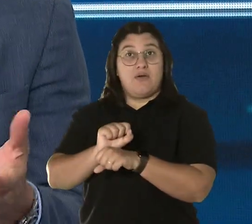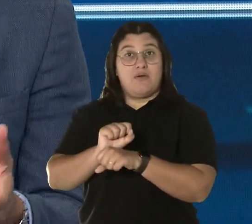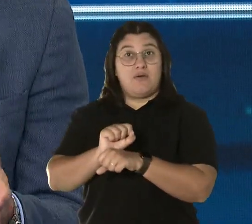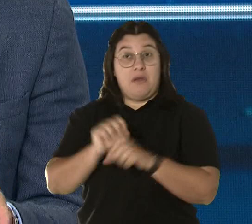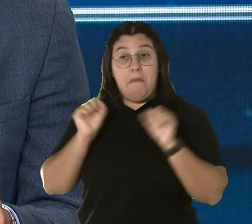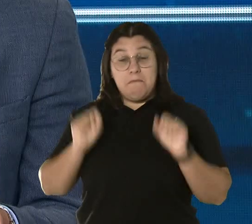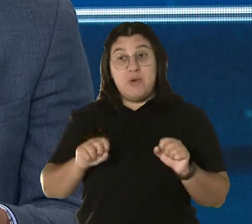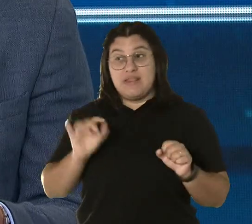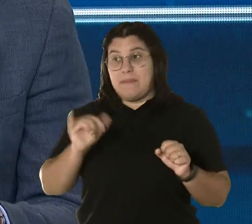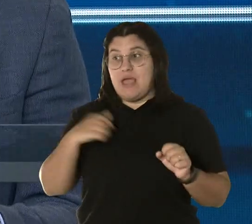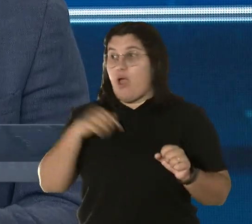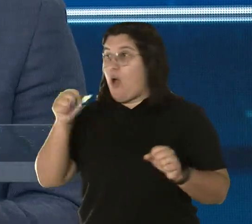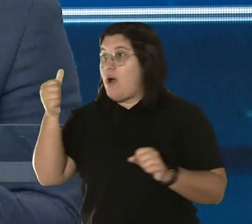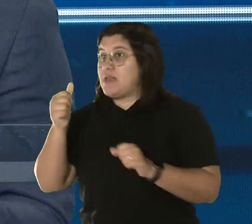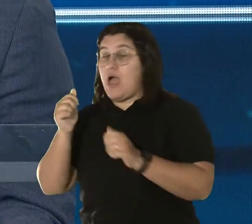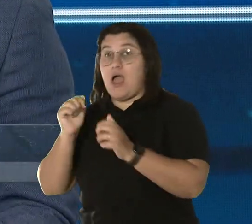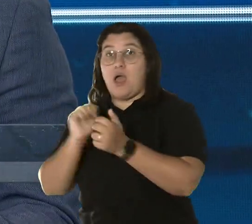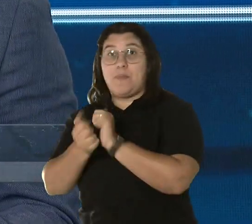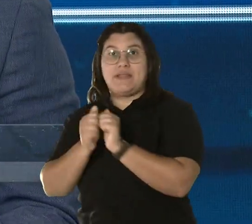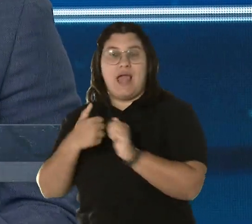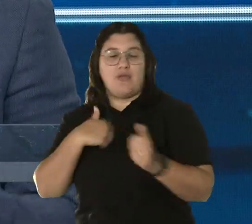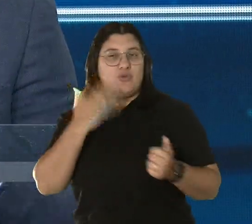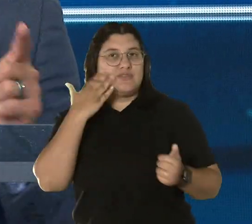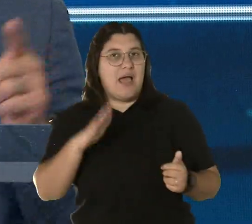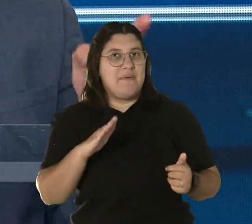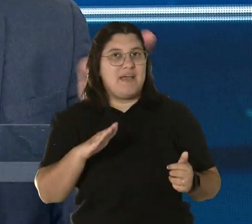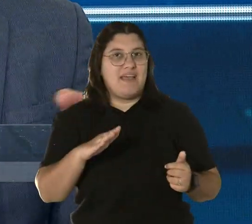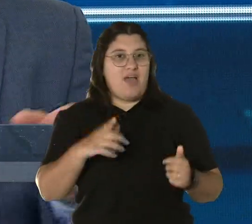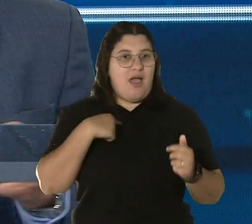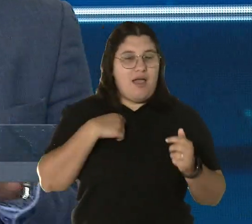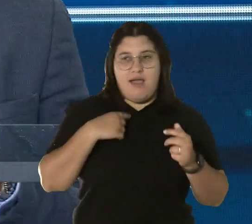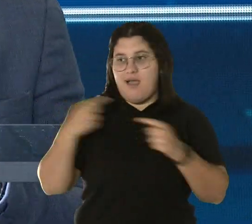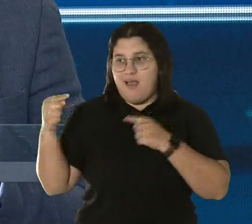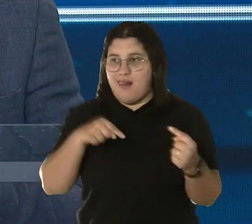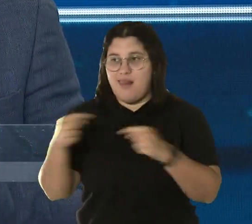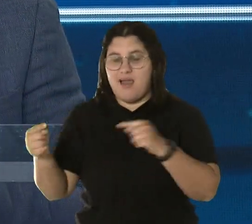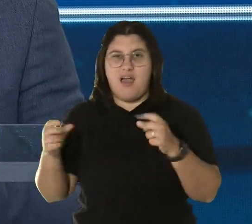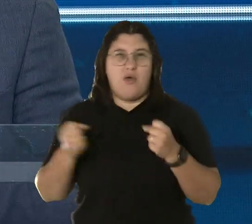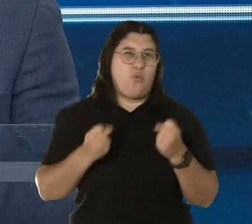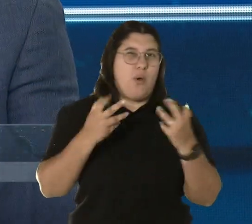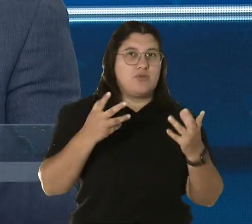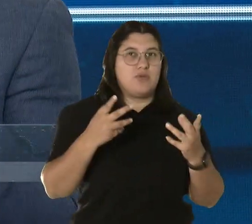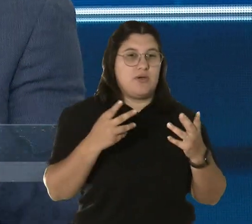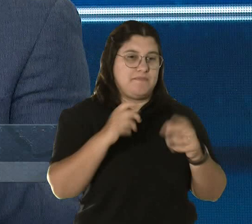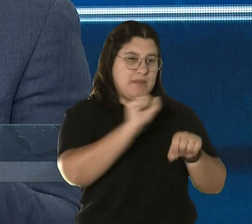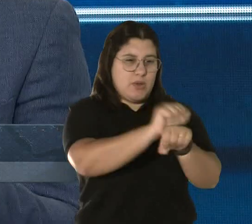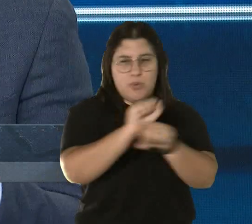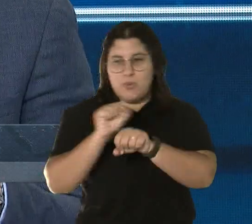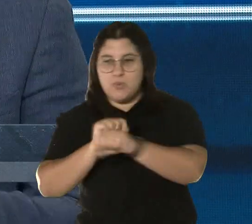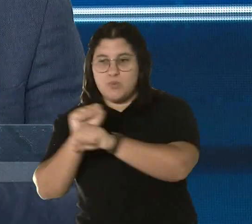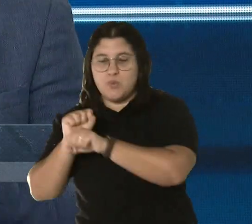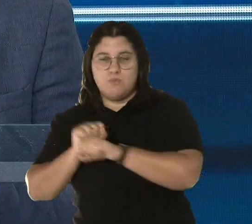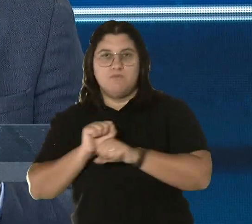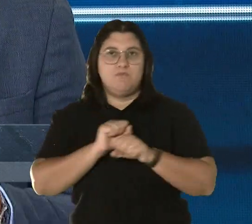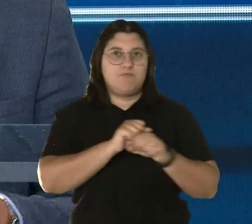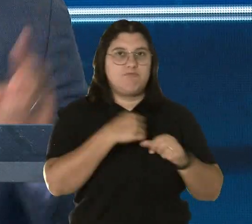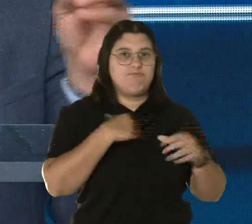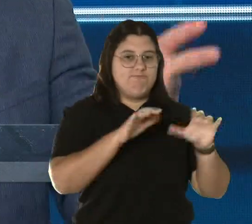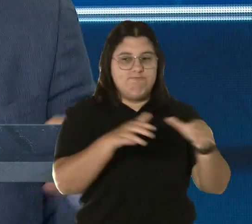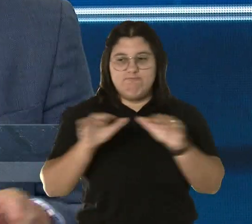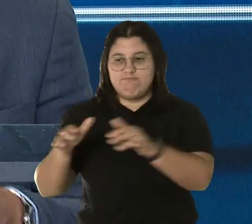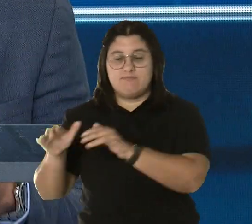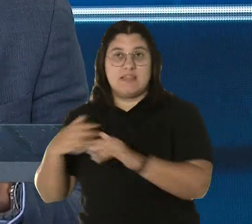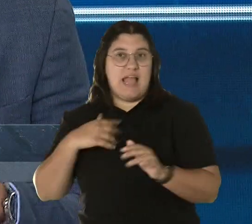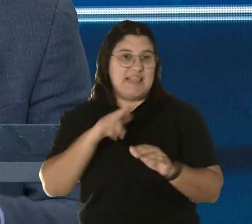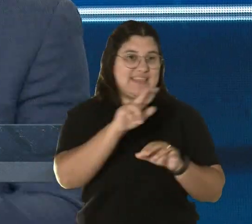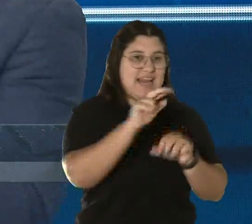misma competencia y tú no te das cuenta. Oye, entonces, ¿cuántas horas le dedicaste a qué trabajo? Tengo 3 trabajos, le dediqué 3